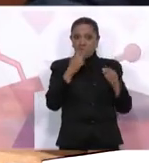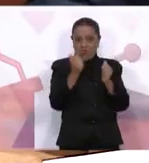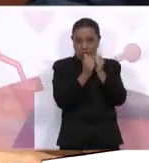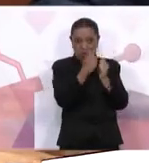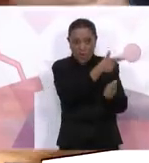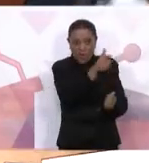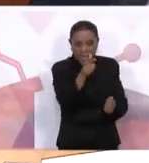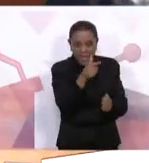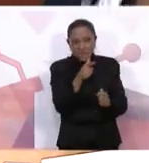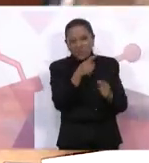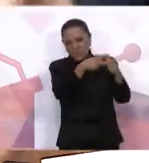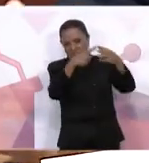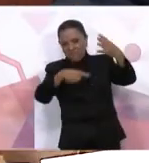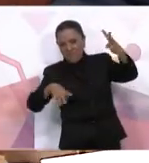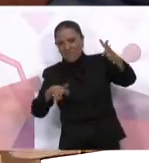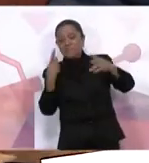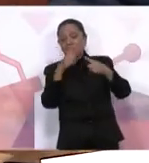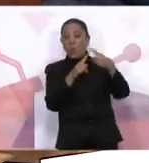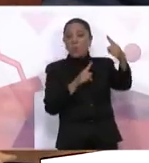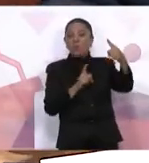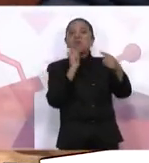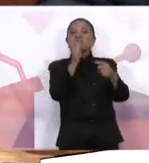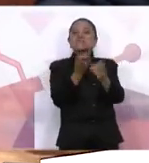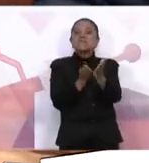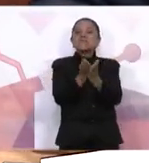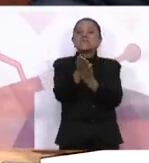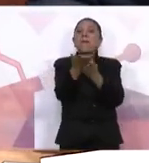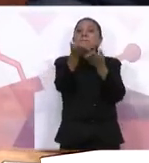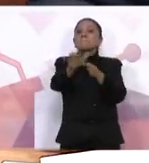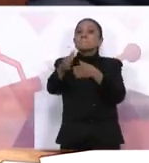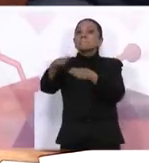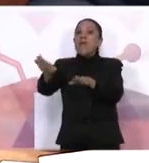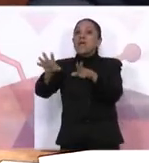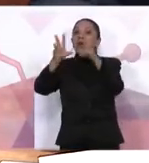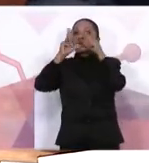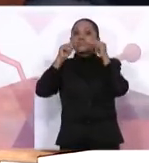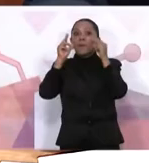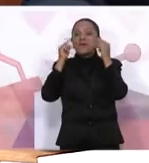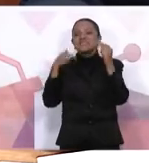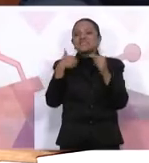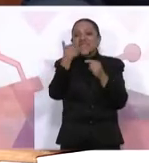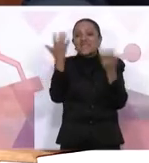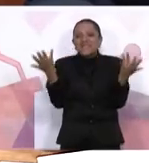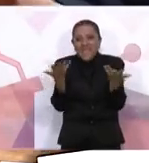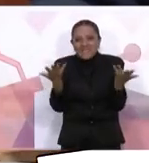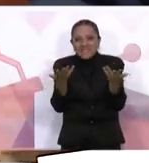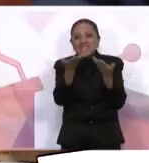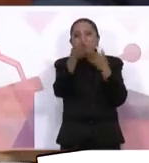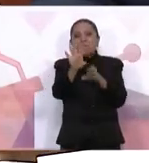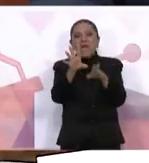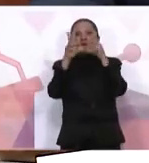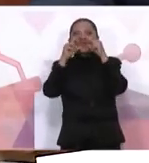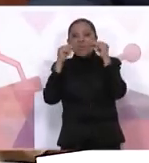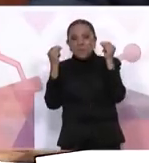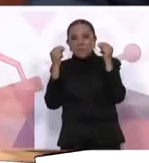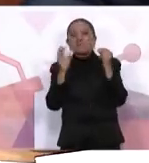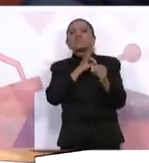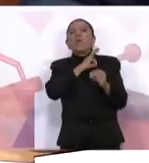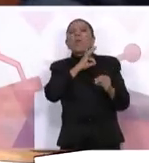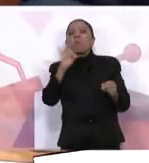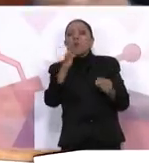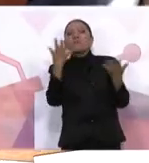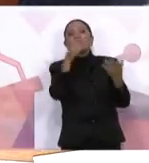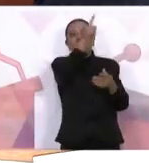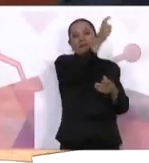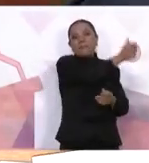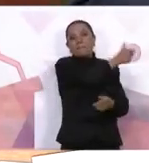es que a través del banco zapatista que es uno de mis proyectos podemos hacer transferencias a menos costo para ellos